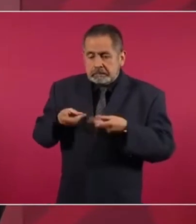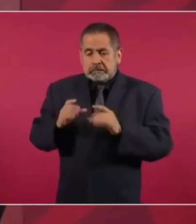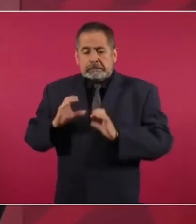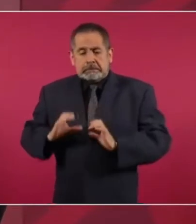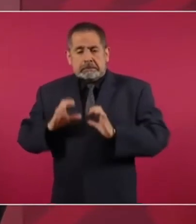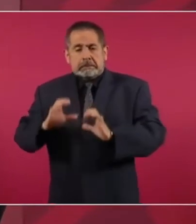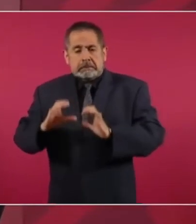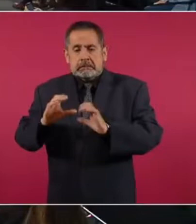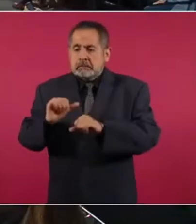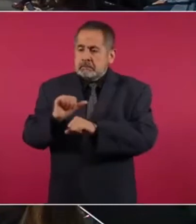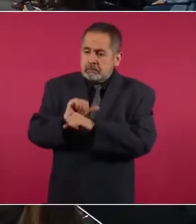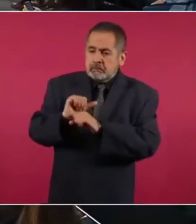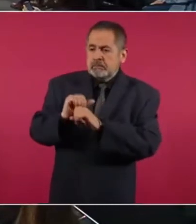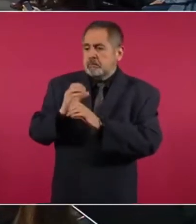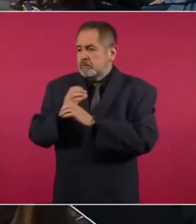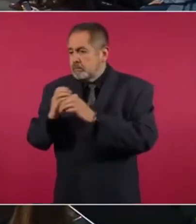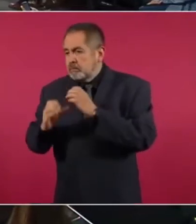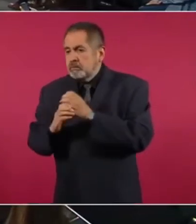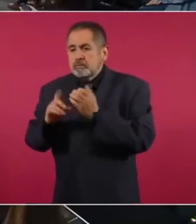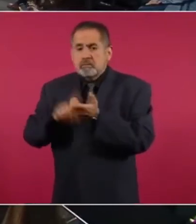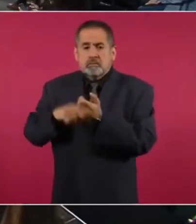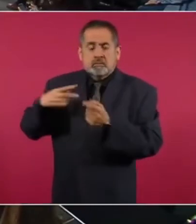de ese carro,